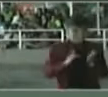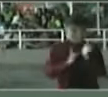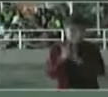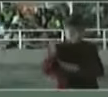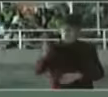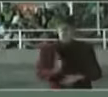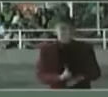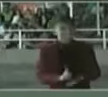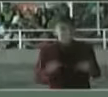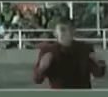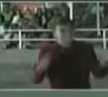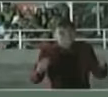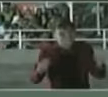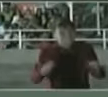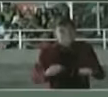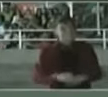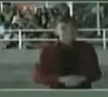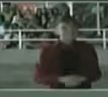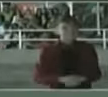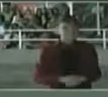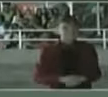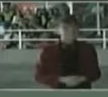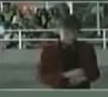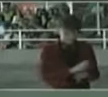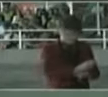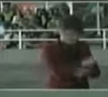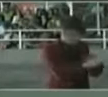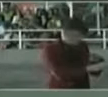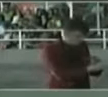mundo, para que el mundo le conociese,